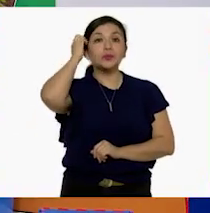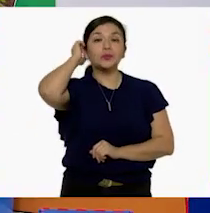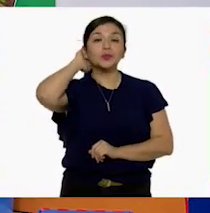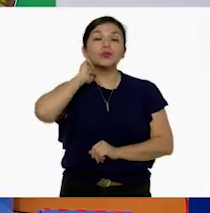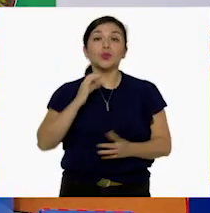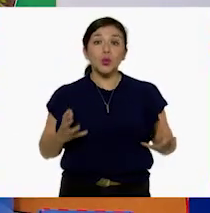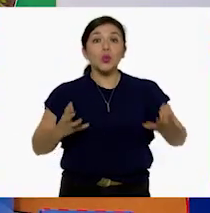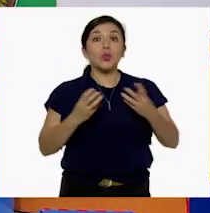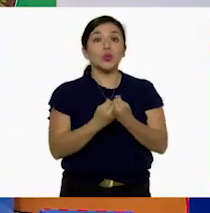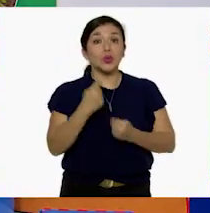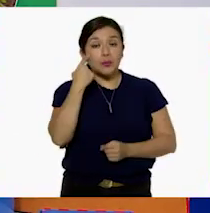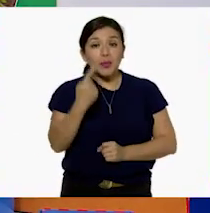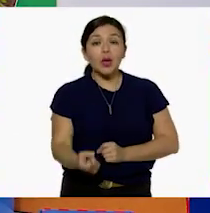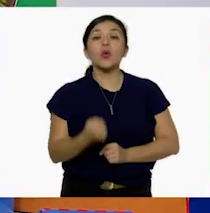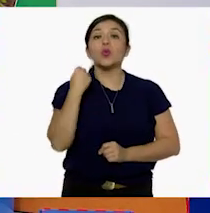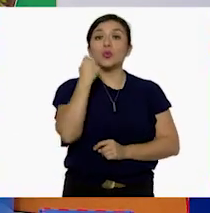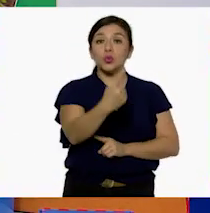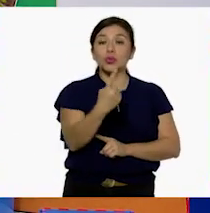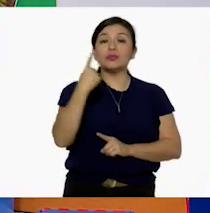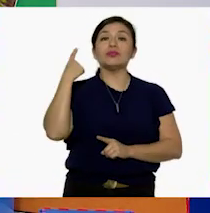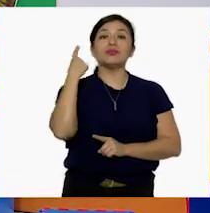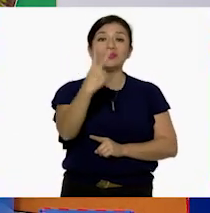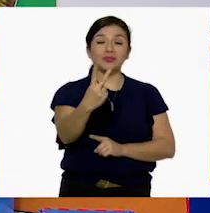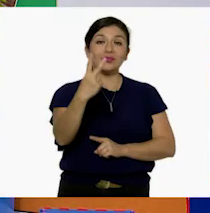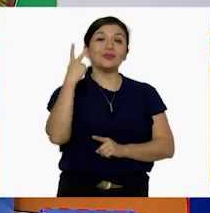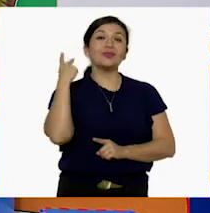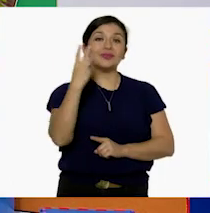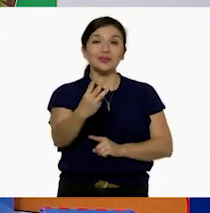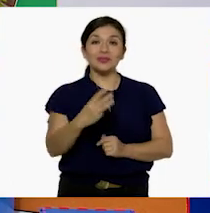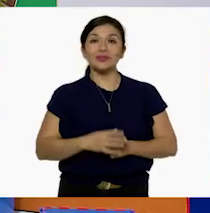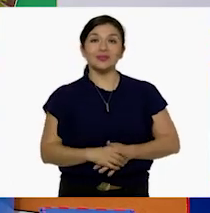contamos todos juntos. ¿Listos y listos?